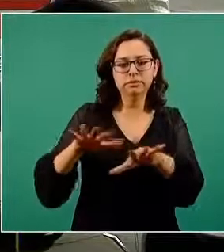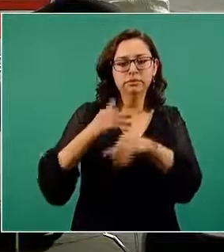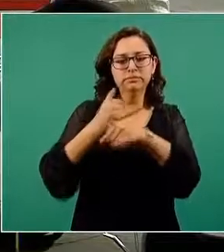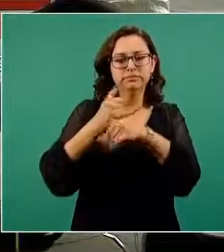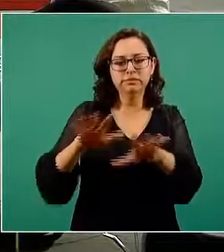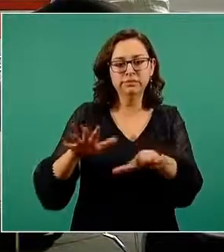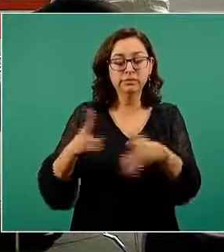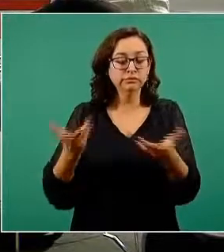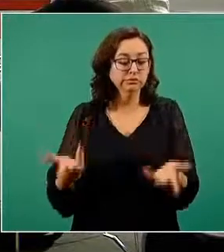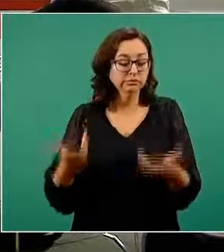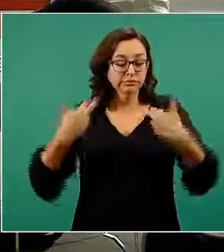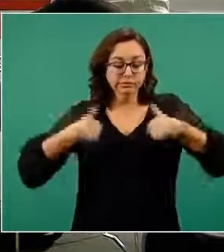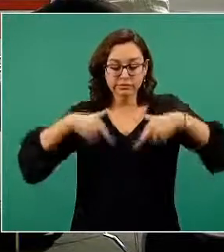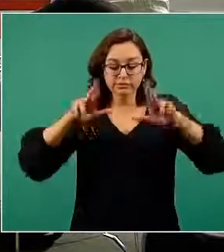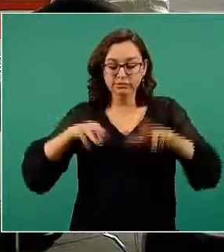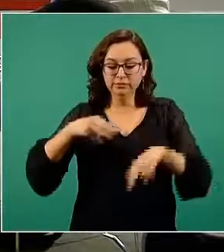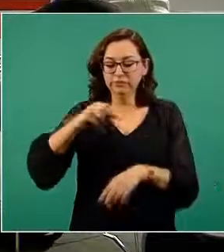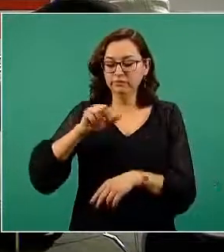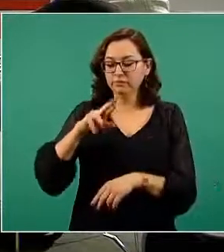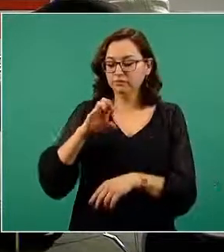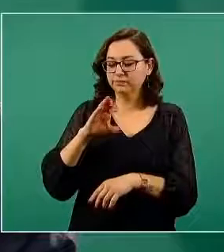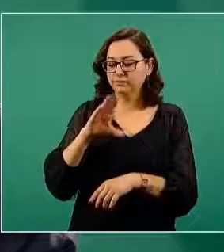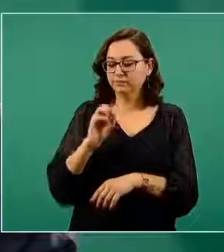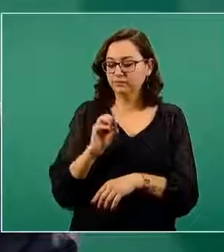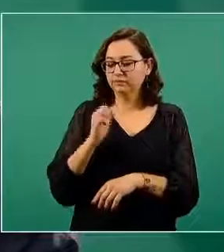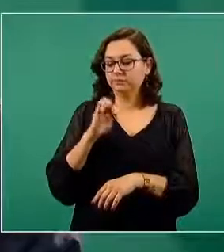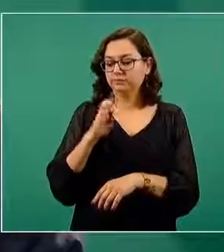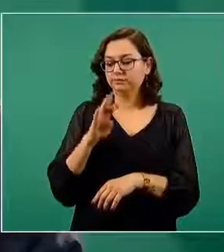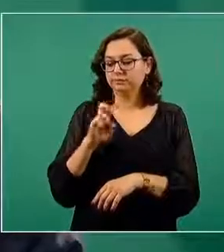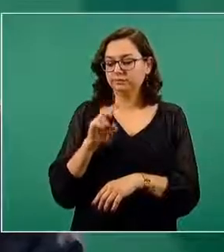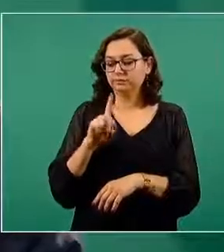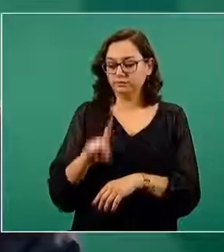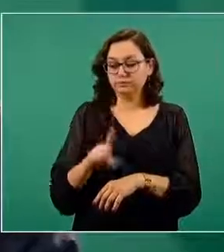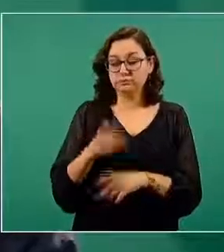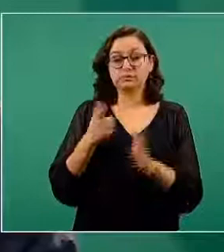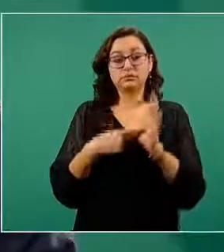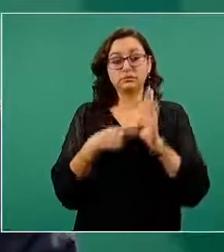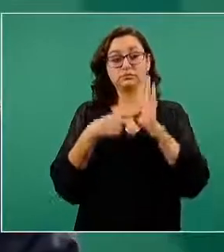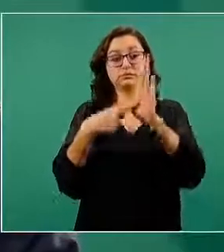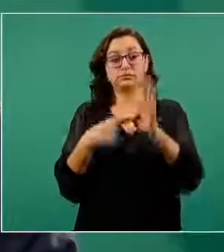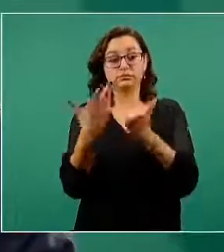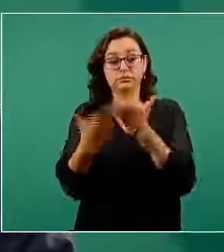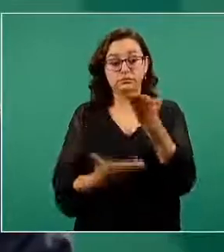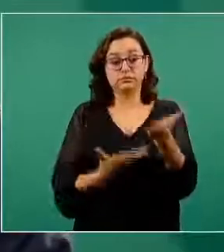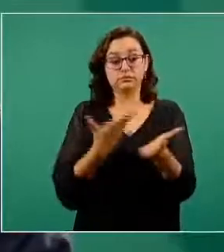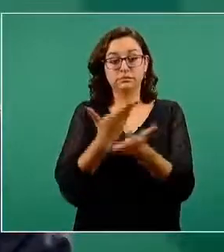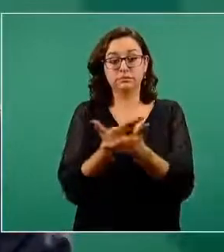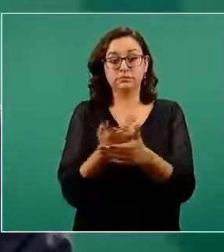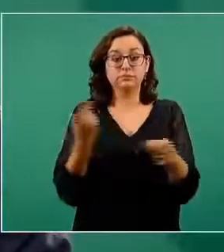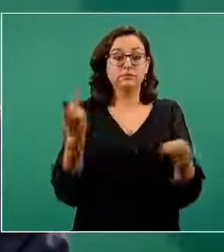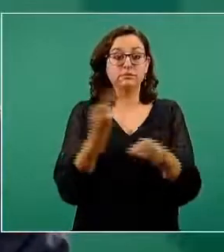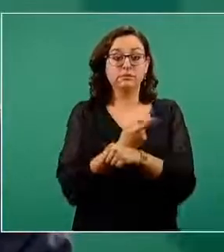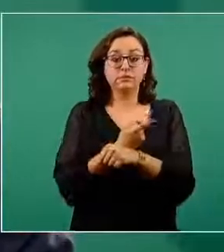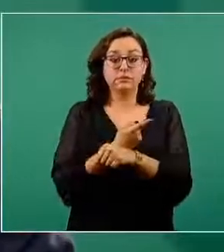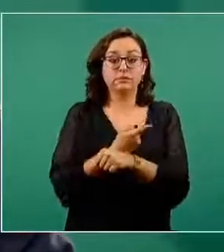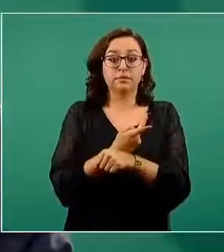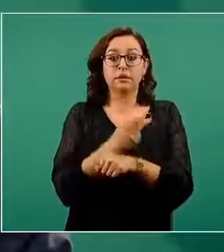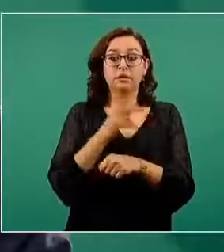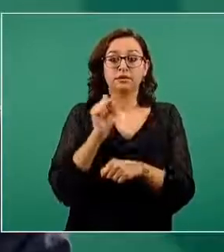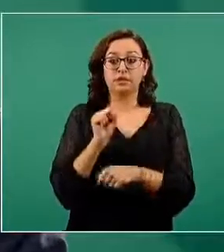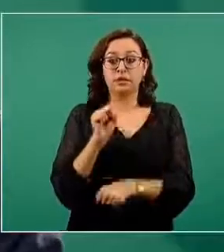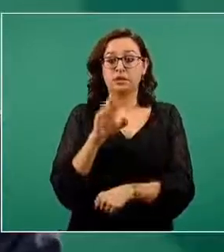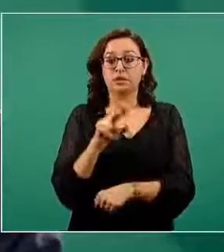cada martes del Pulso de la Salud y a veces en otras ocasiones, justamente el abordaje de relaciones exteriores respecto